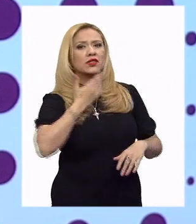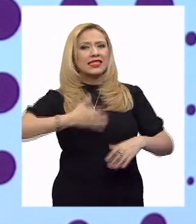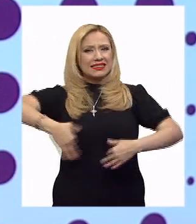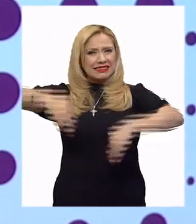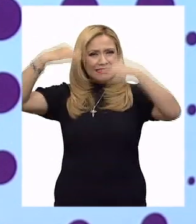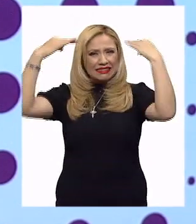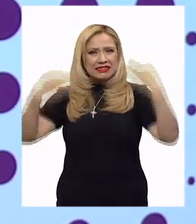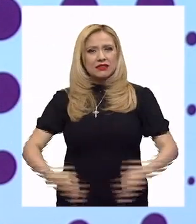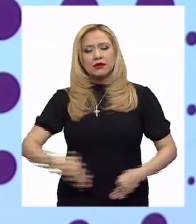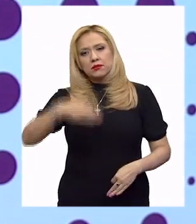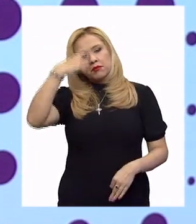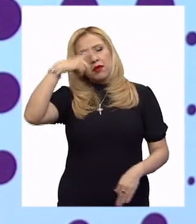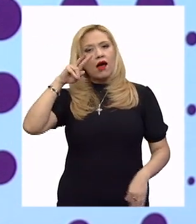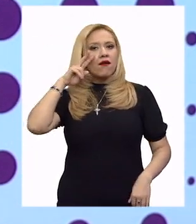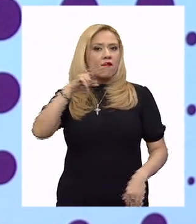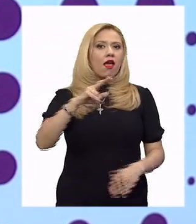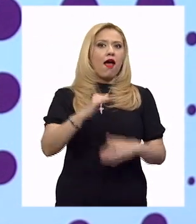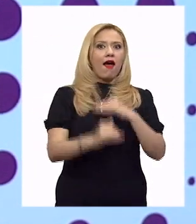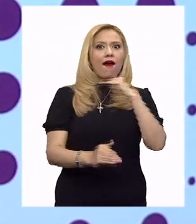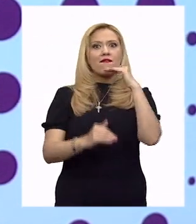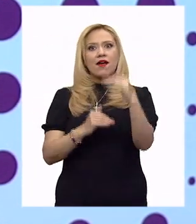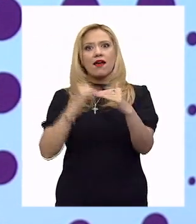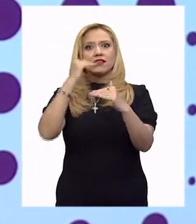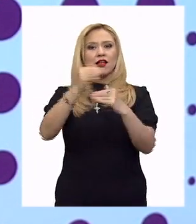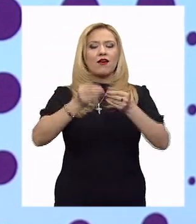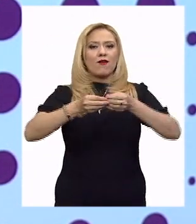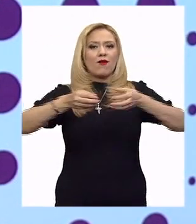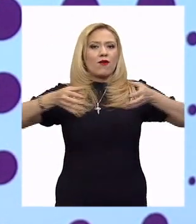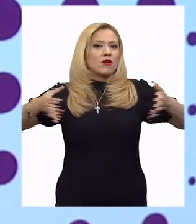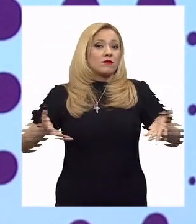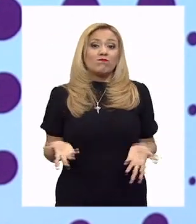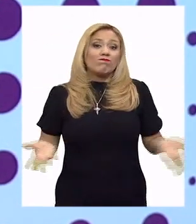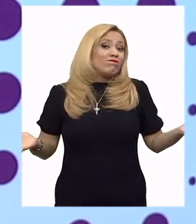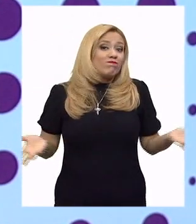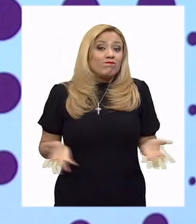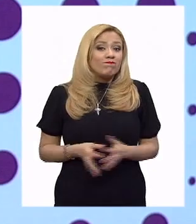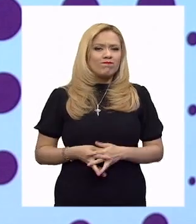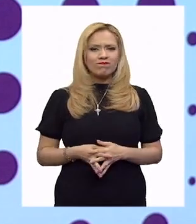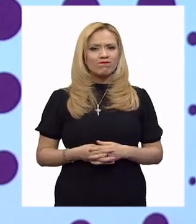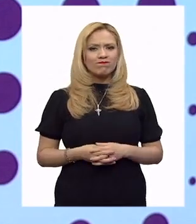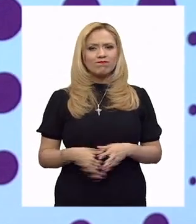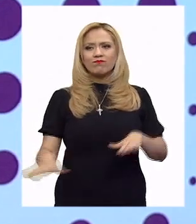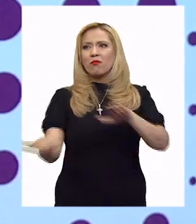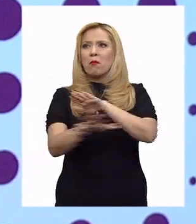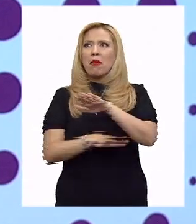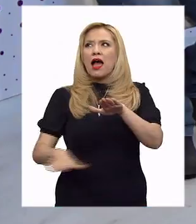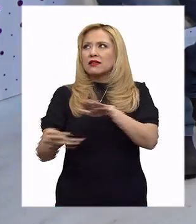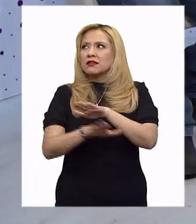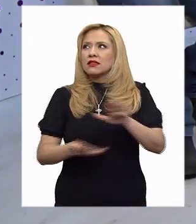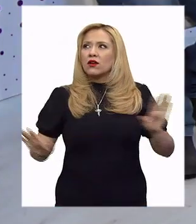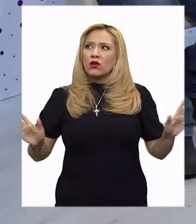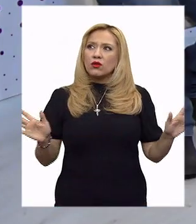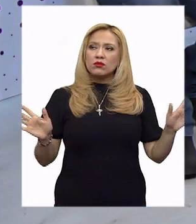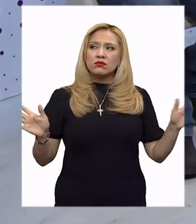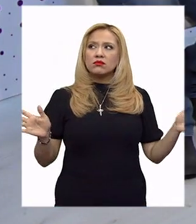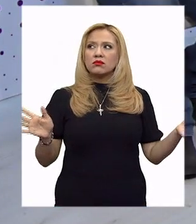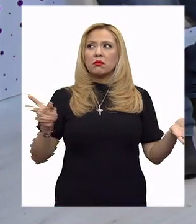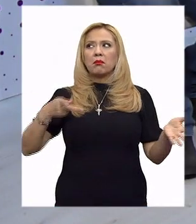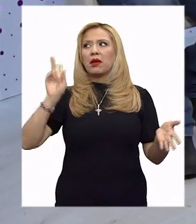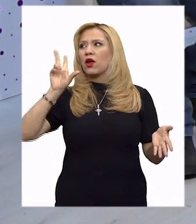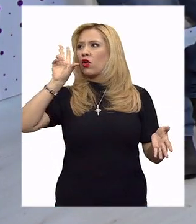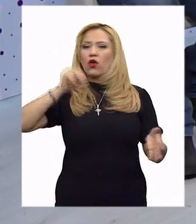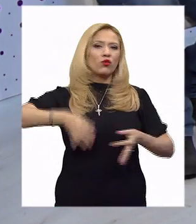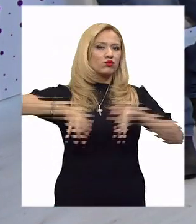medir los avances y los desarrollos en esto. Lo más básico que existe y que no es